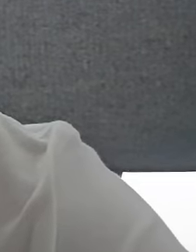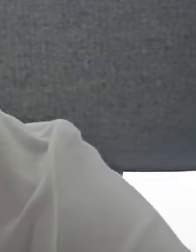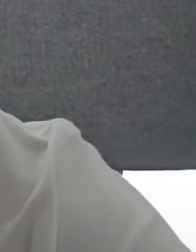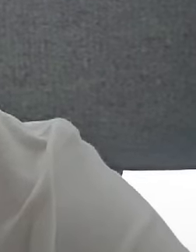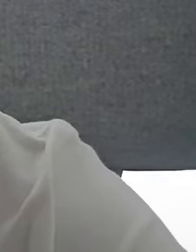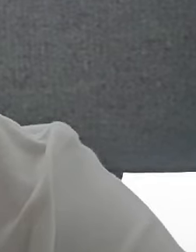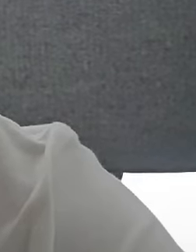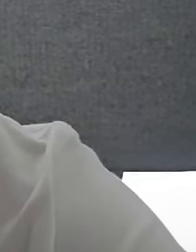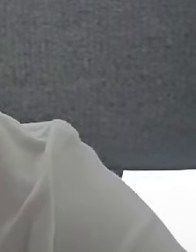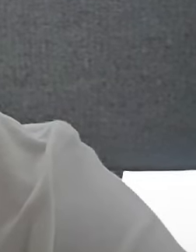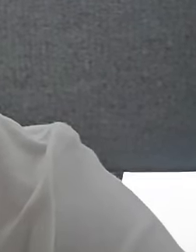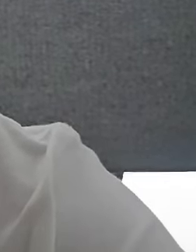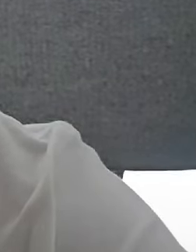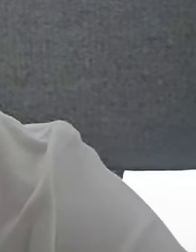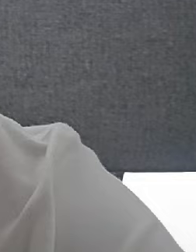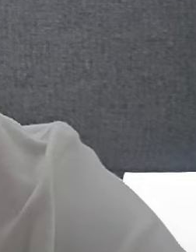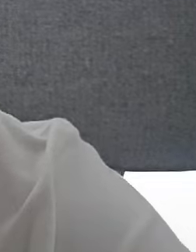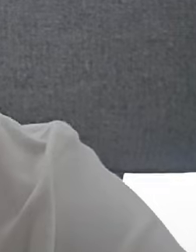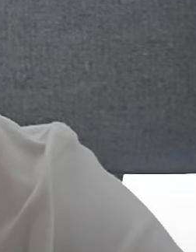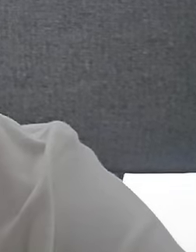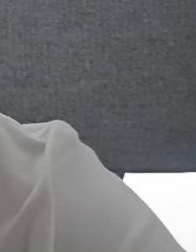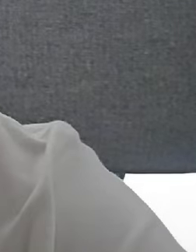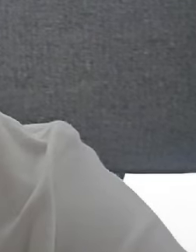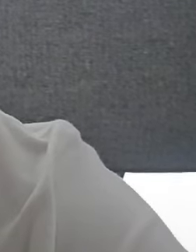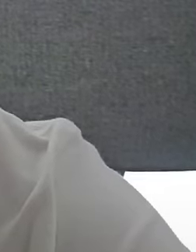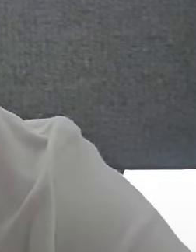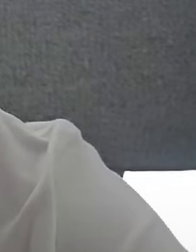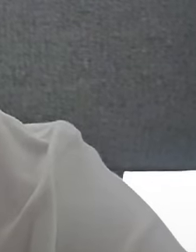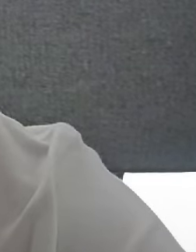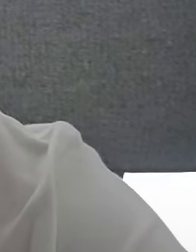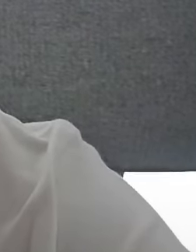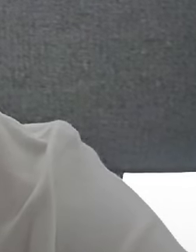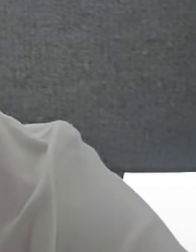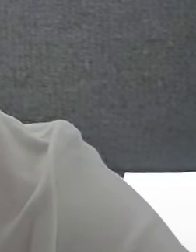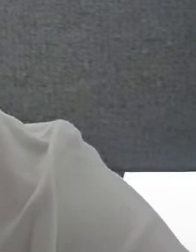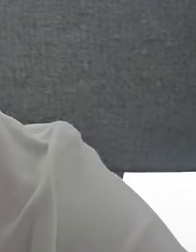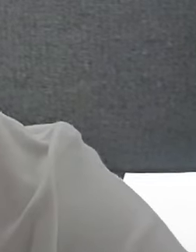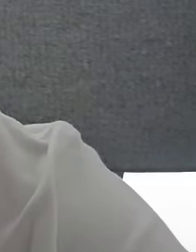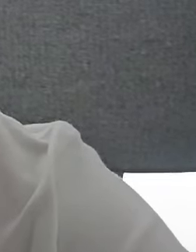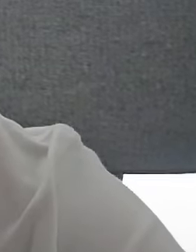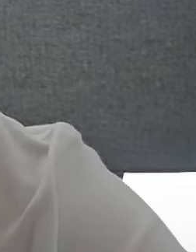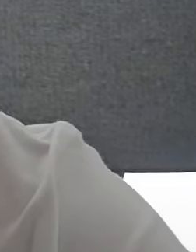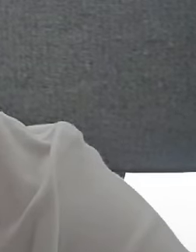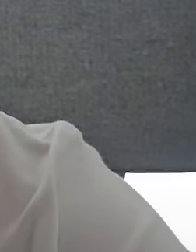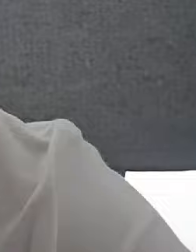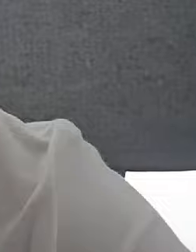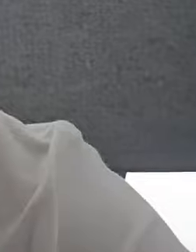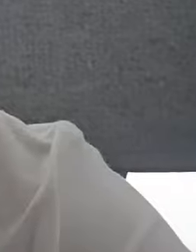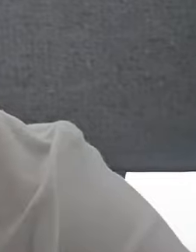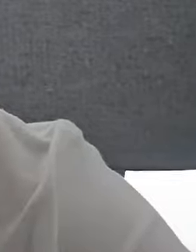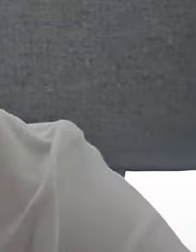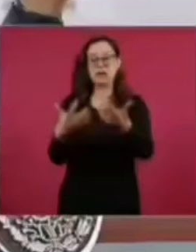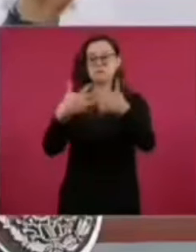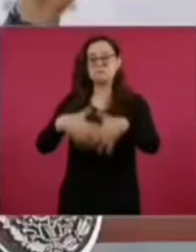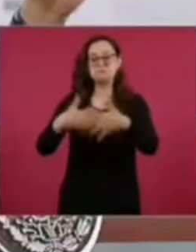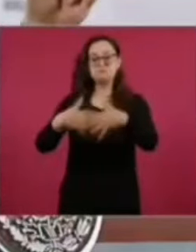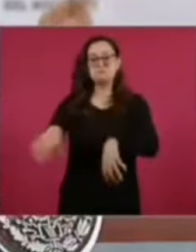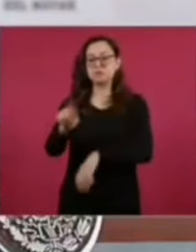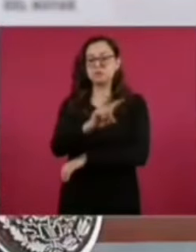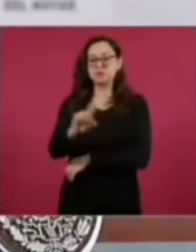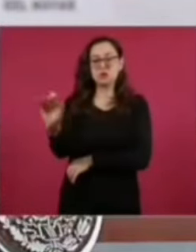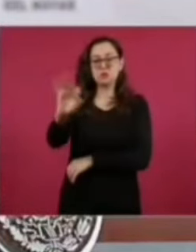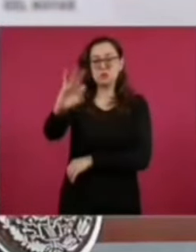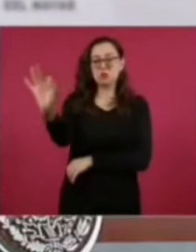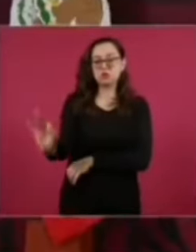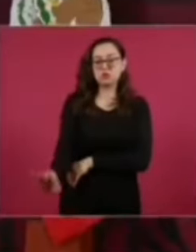Es garantizar la soberanía nacional y también un bajo precio. Así que es la política energética. Dos